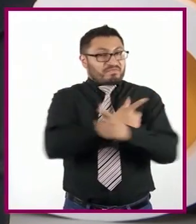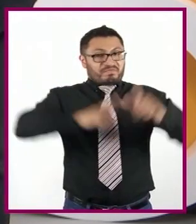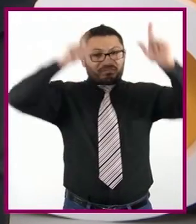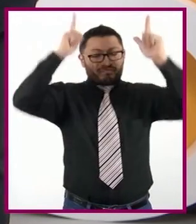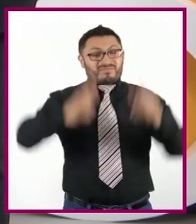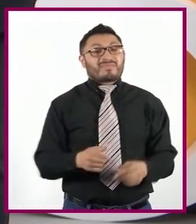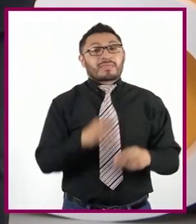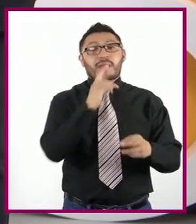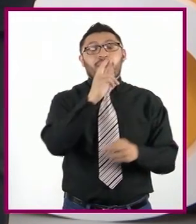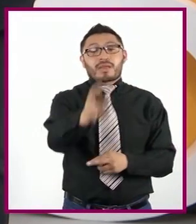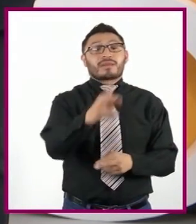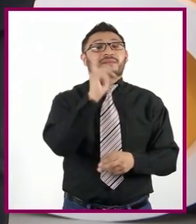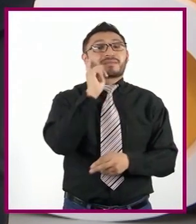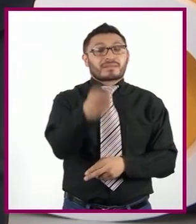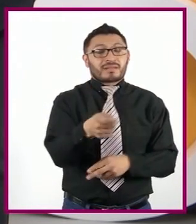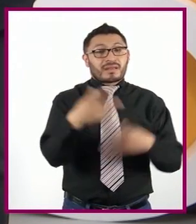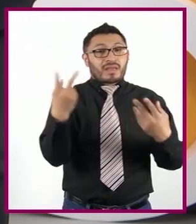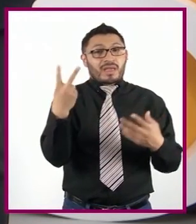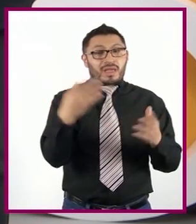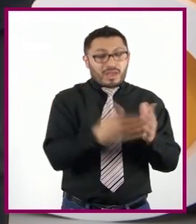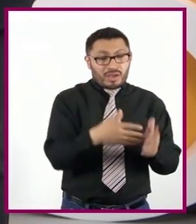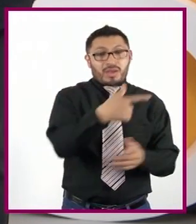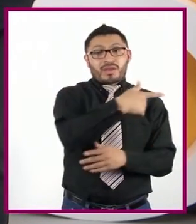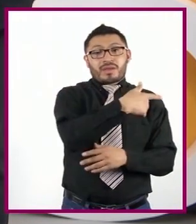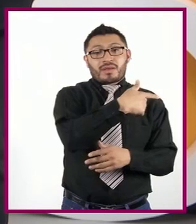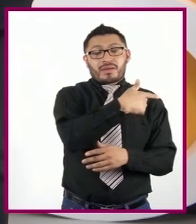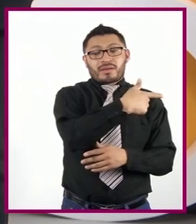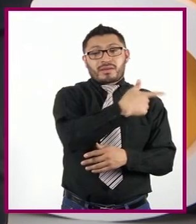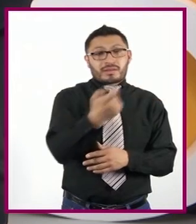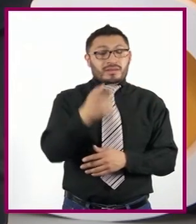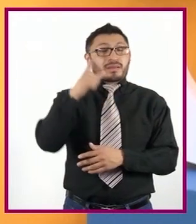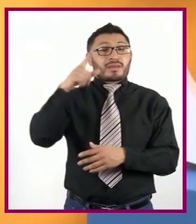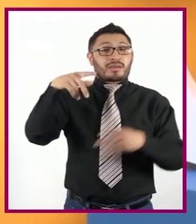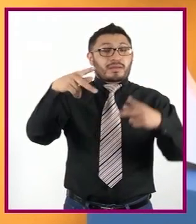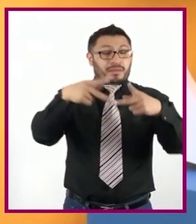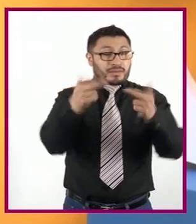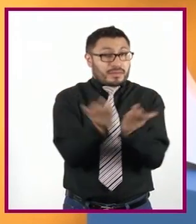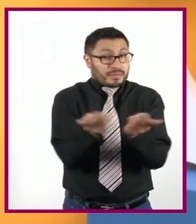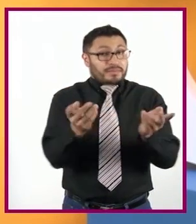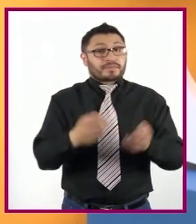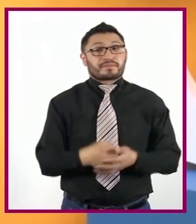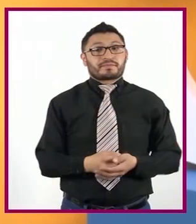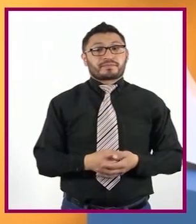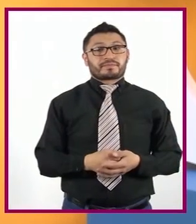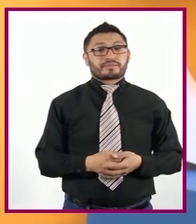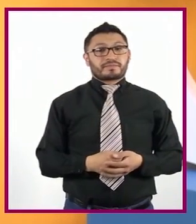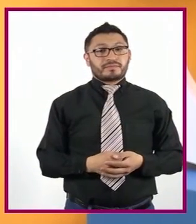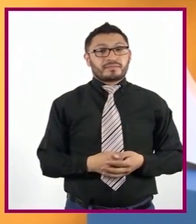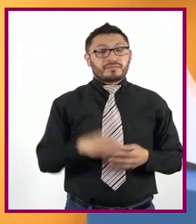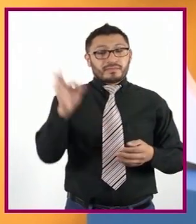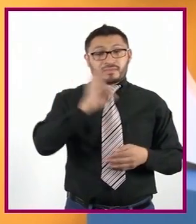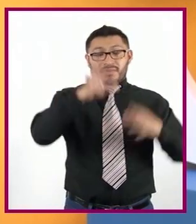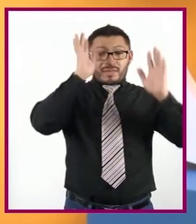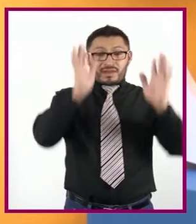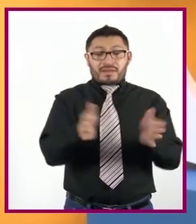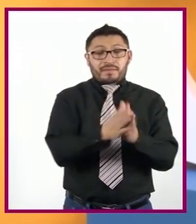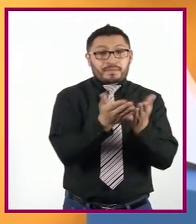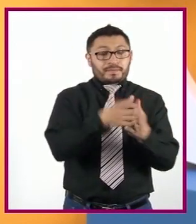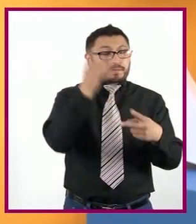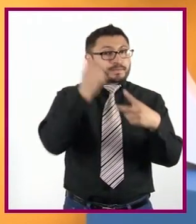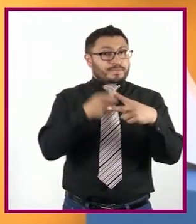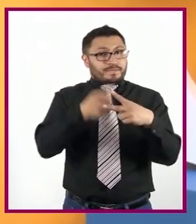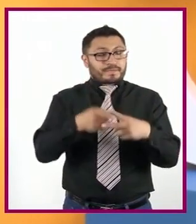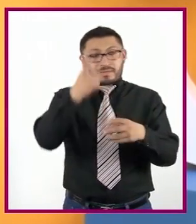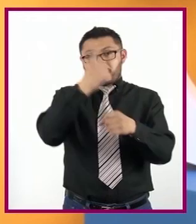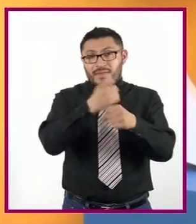El resultado será 2,700 platillos. Si ya tienen su libro de